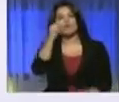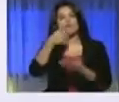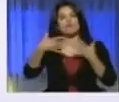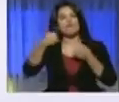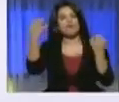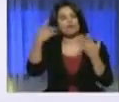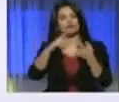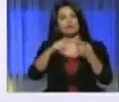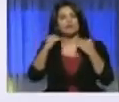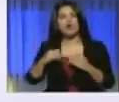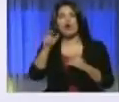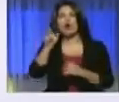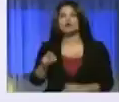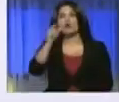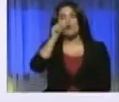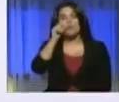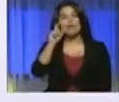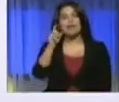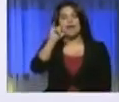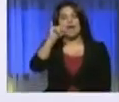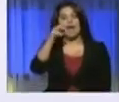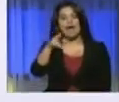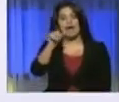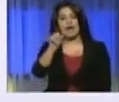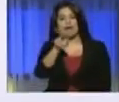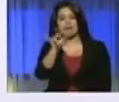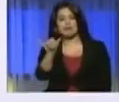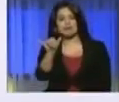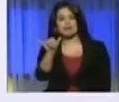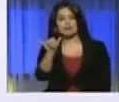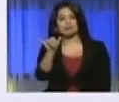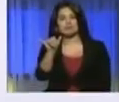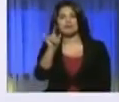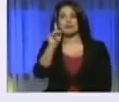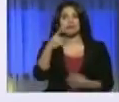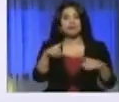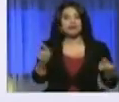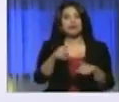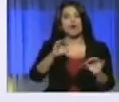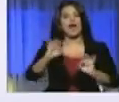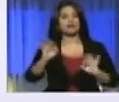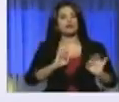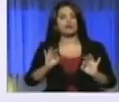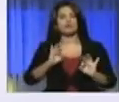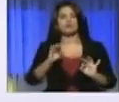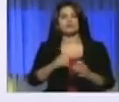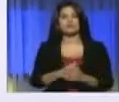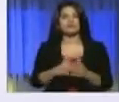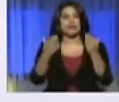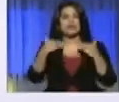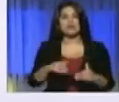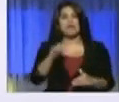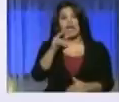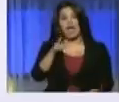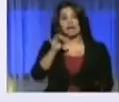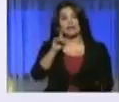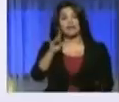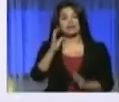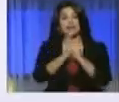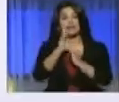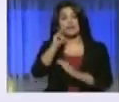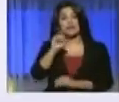Harry Belafonte, músico, actor y activista estadounidense, de Aide Santa María, de Ho Chi